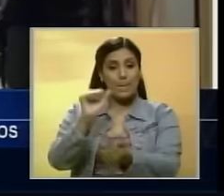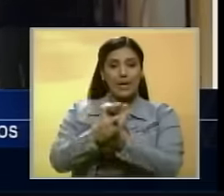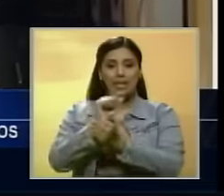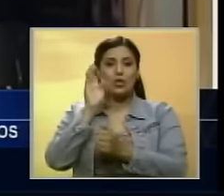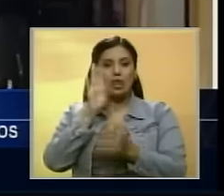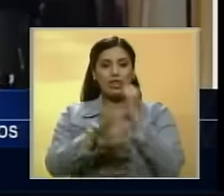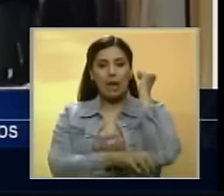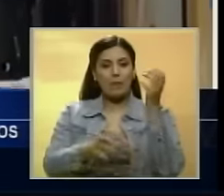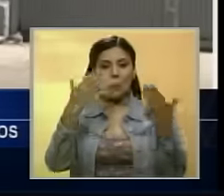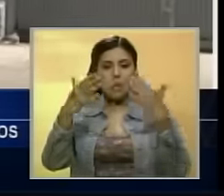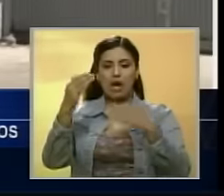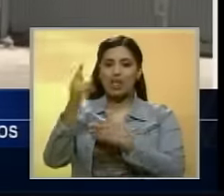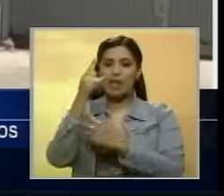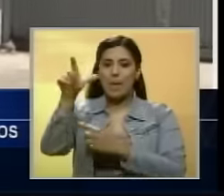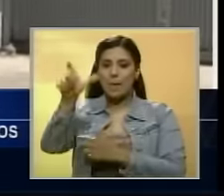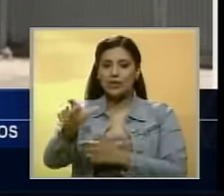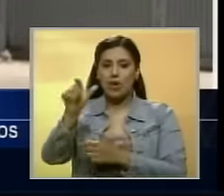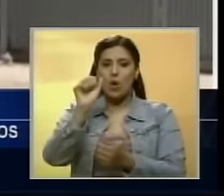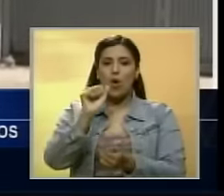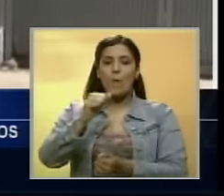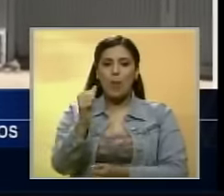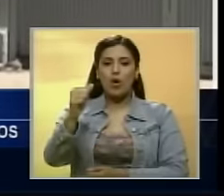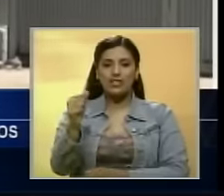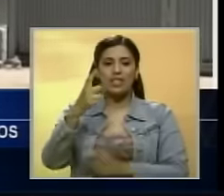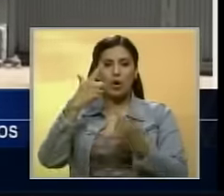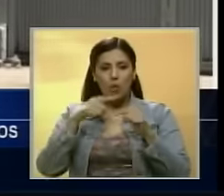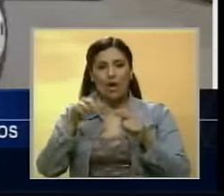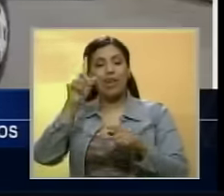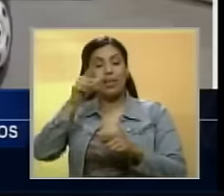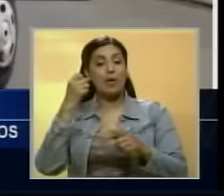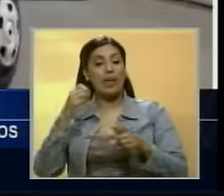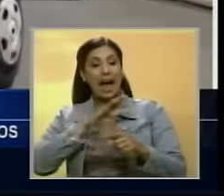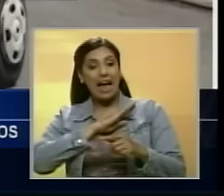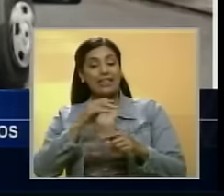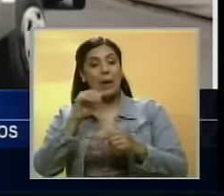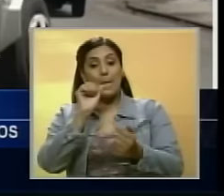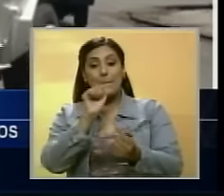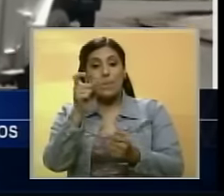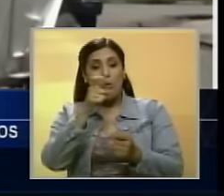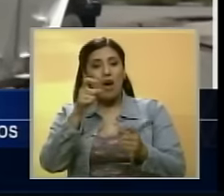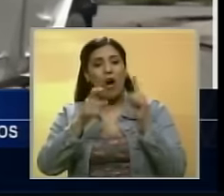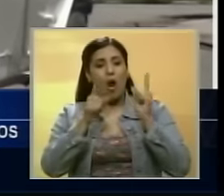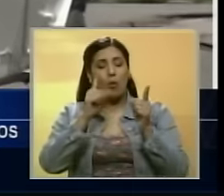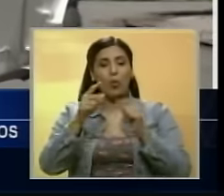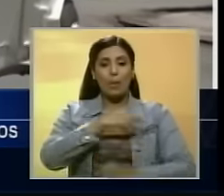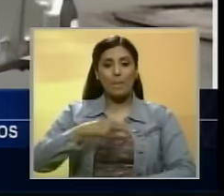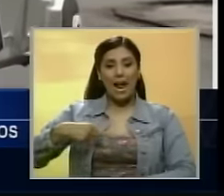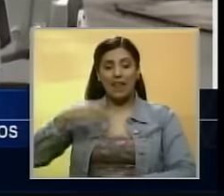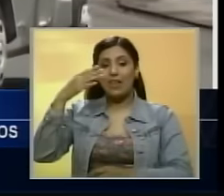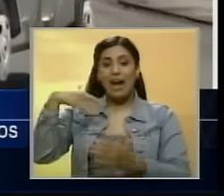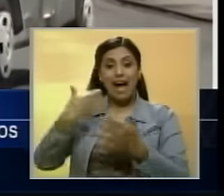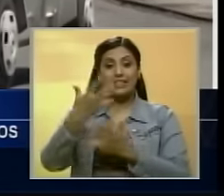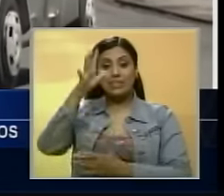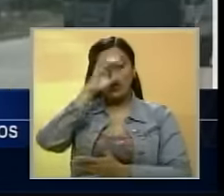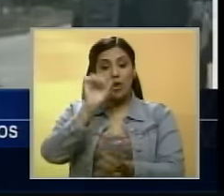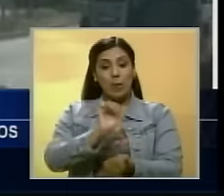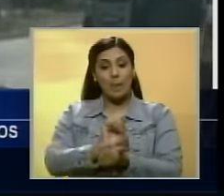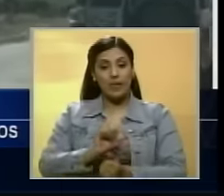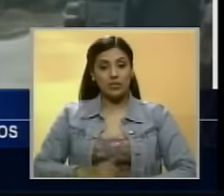en flagrancia y quienes presentaban antecedentes se le dictaminaron medida privativa de libertad con pena de hasta 5